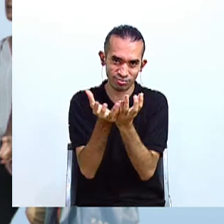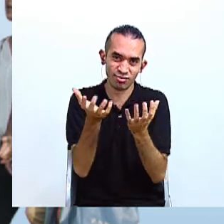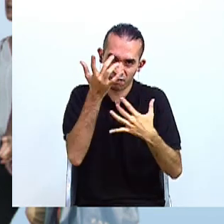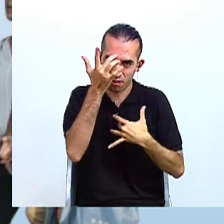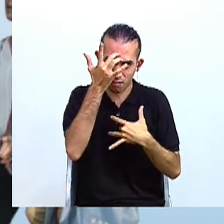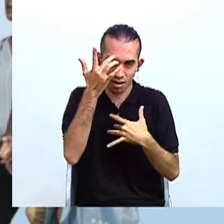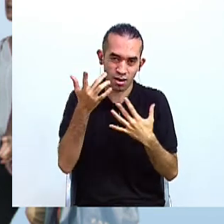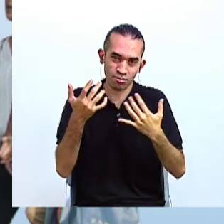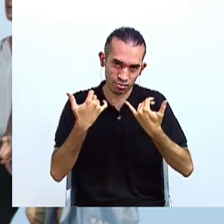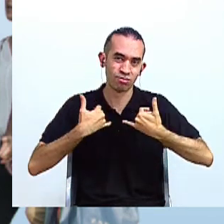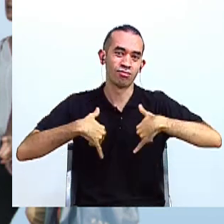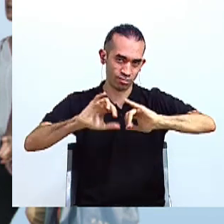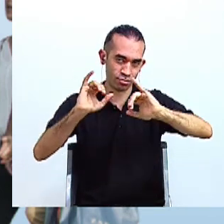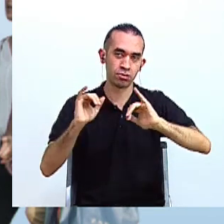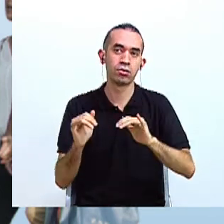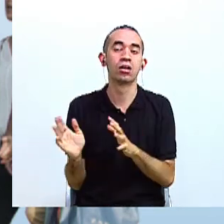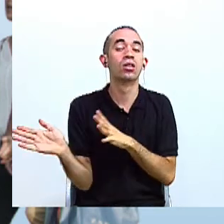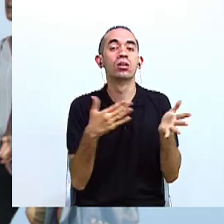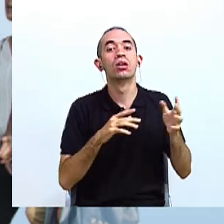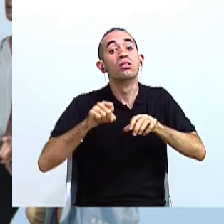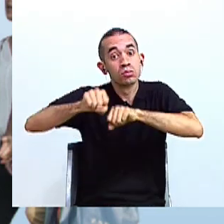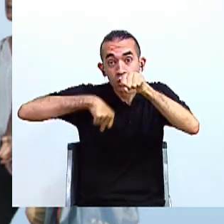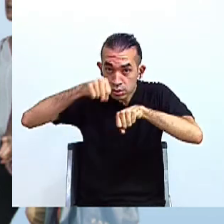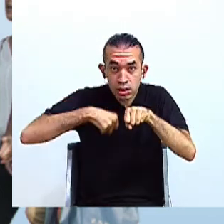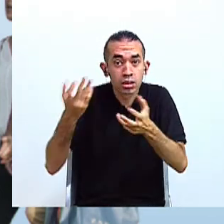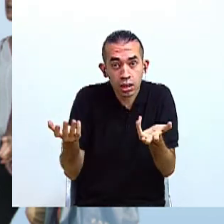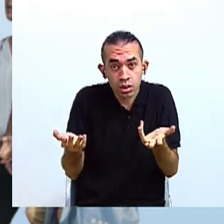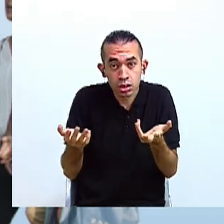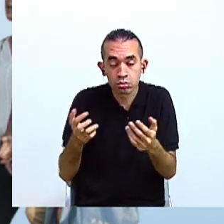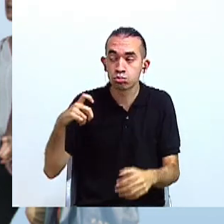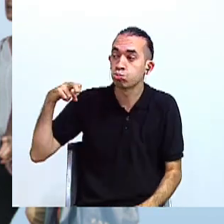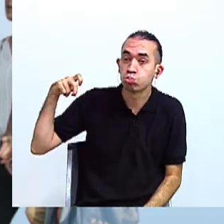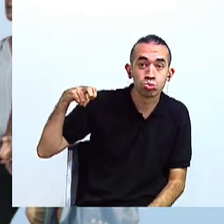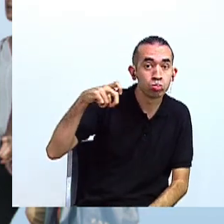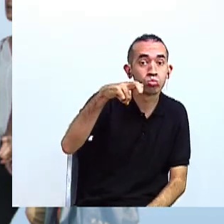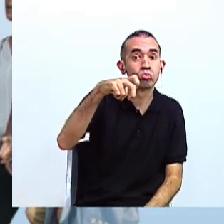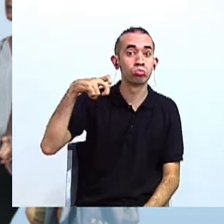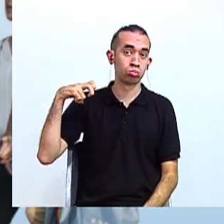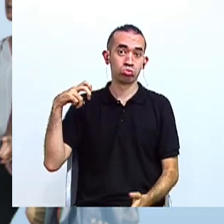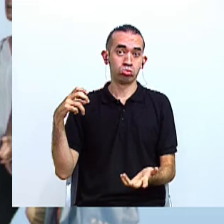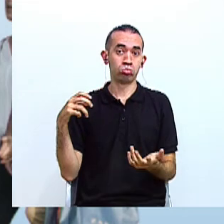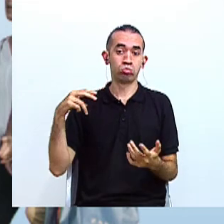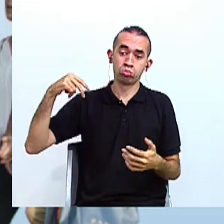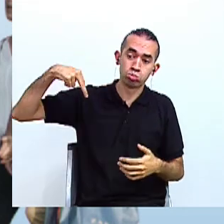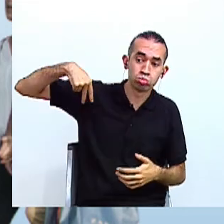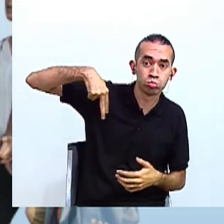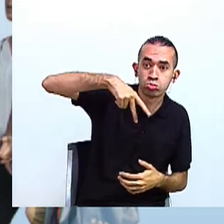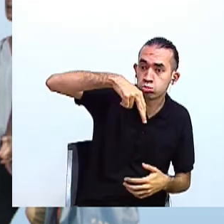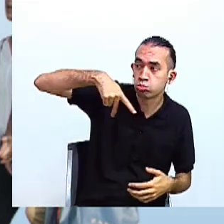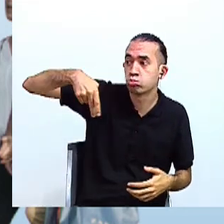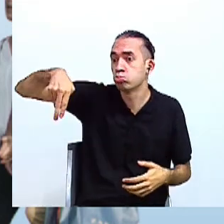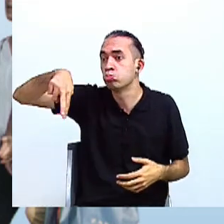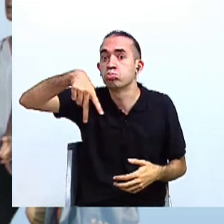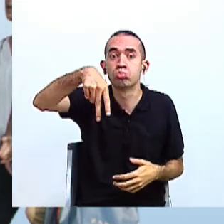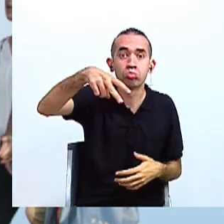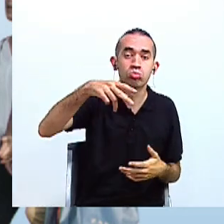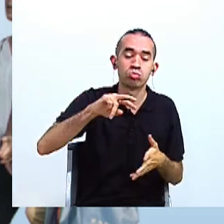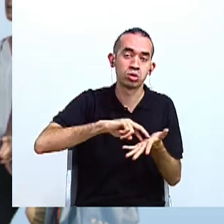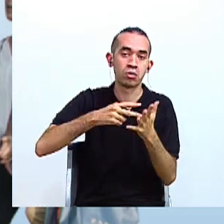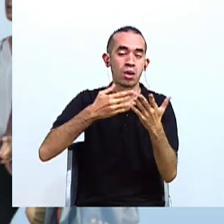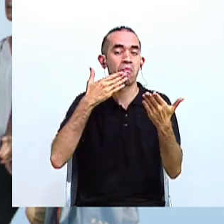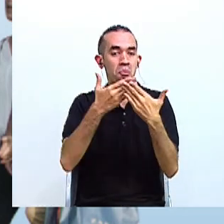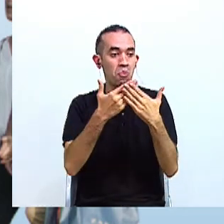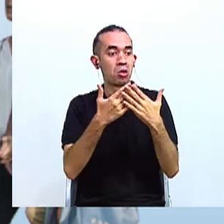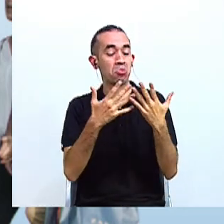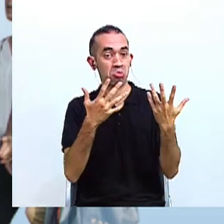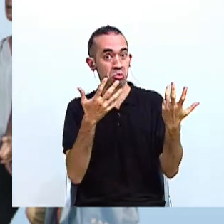enfrentando. Utilicemos la bicicleta, salgamos a caminar, así contribuimos con el medio ambiente y además garantizamos